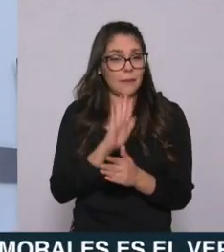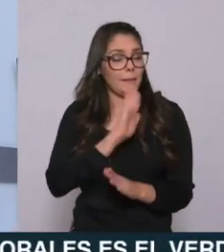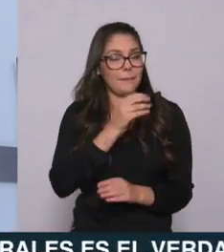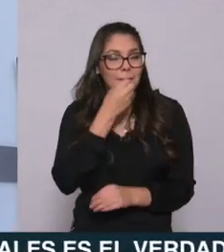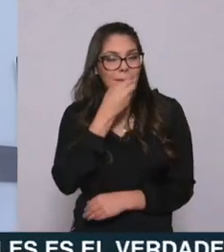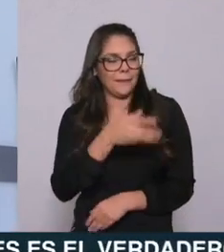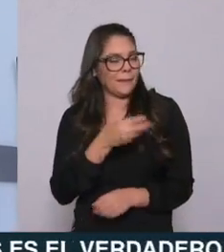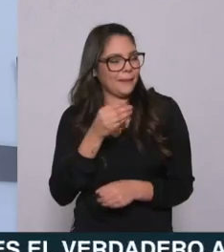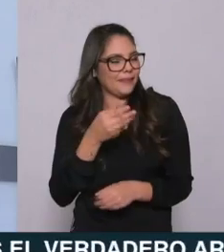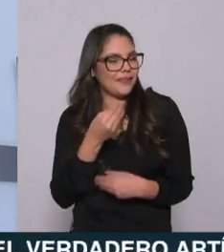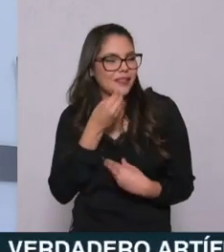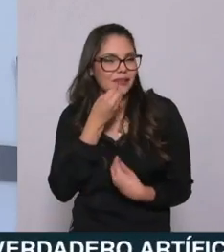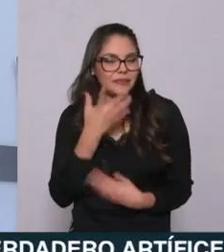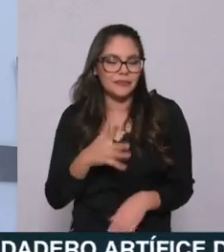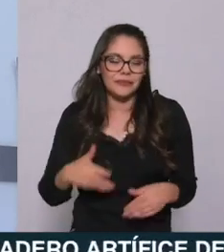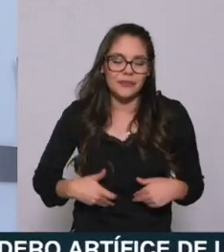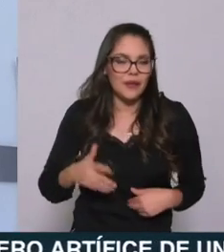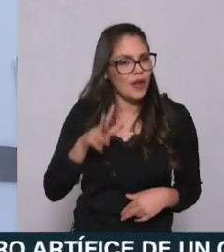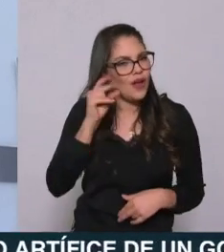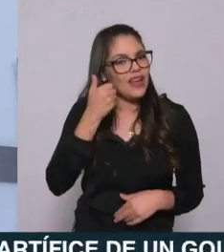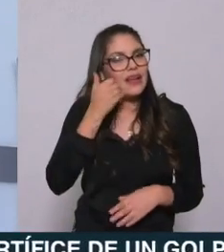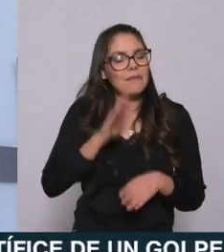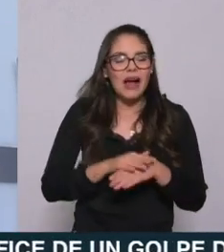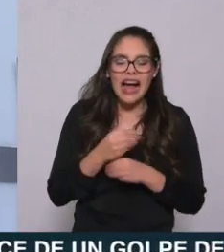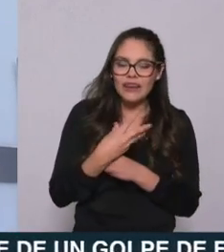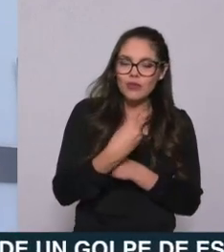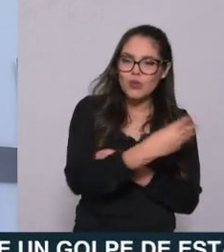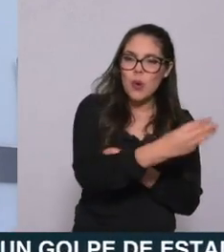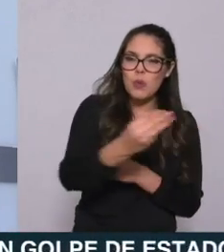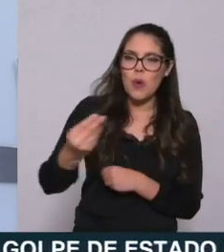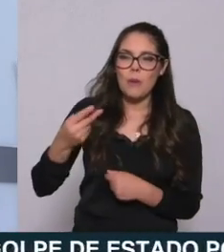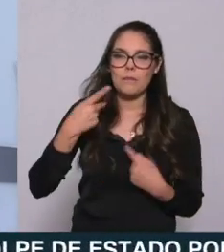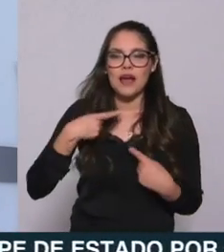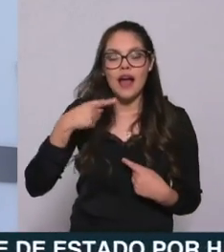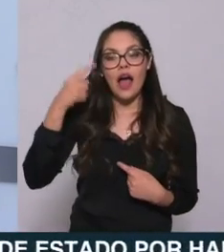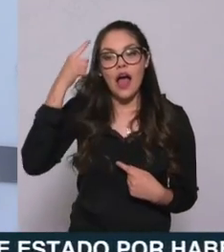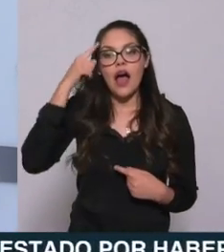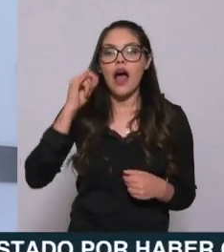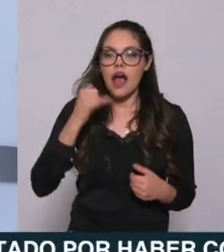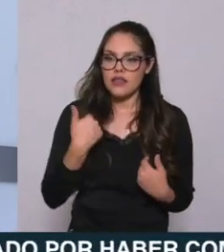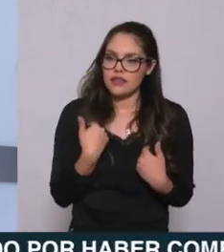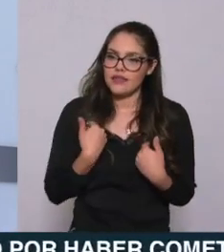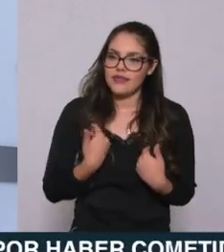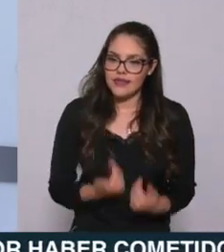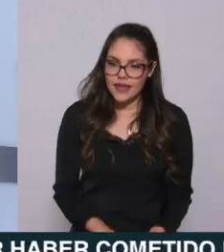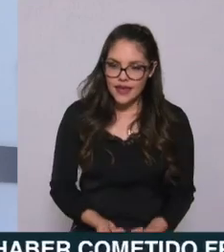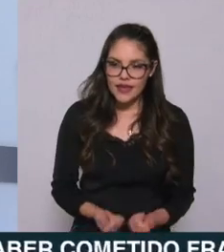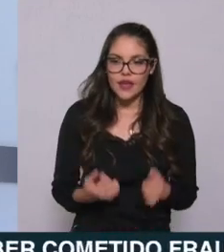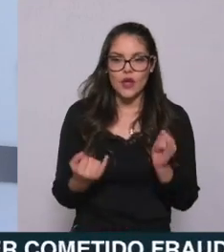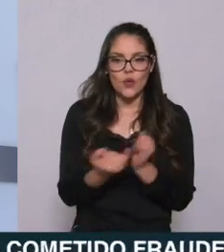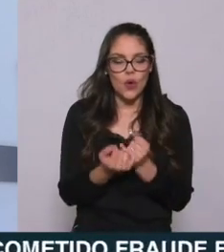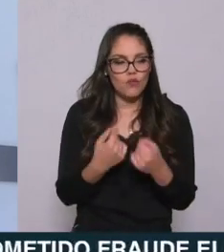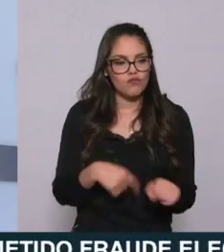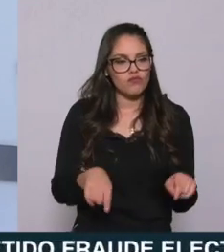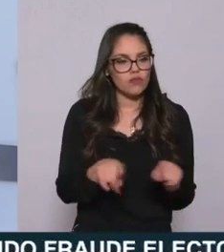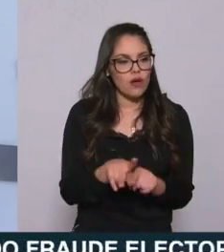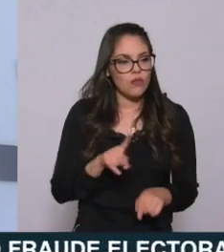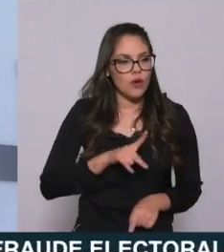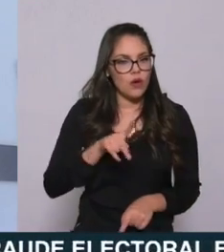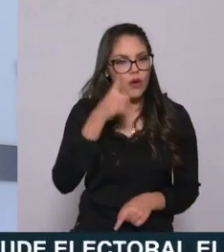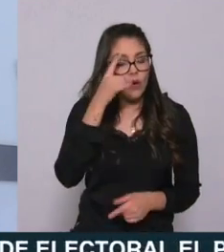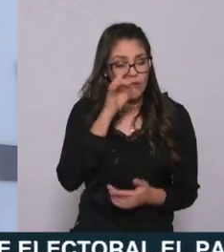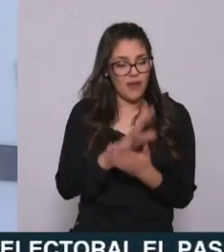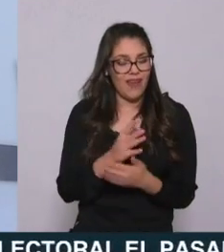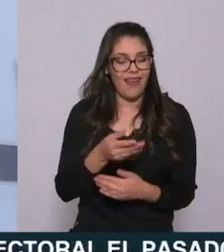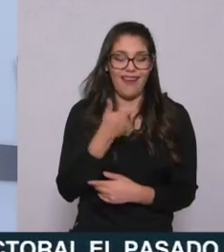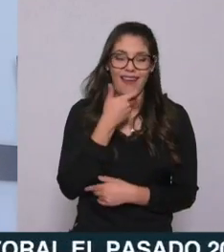ir a tocar corazones, queremos ir a tocar mentes, queremos ir a que la gente también tenga un momento no solo de diversión,